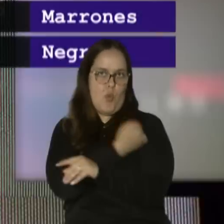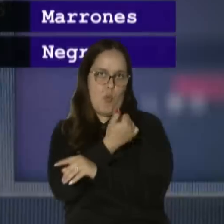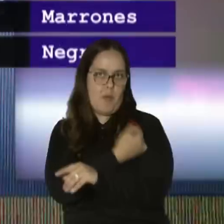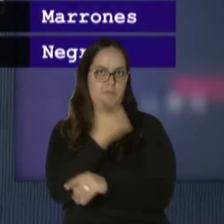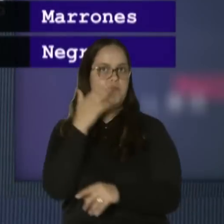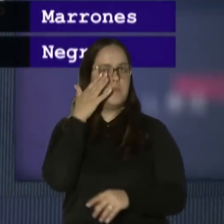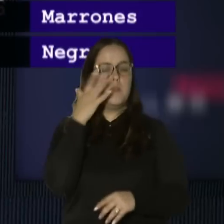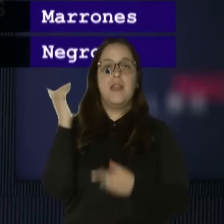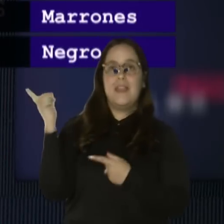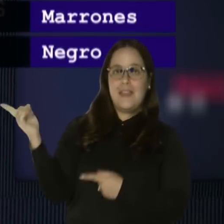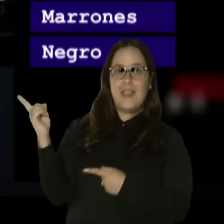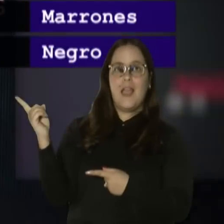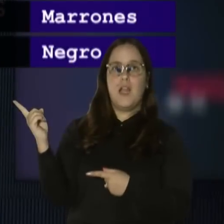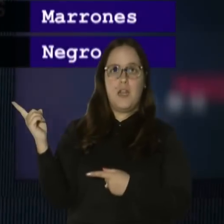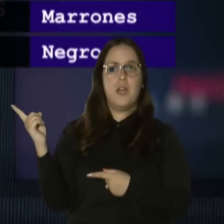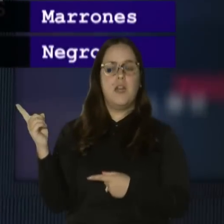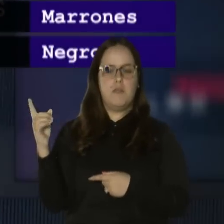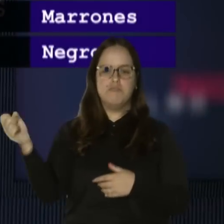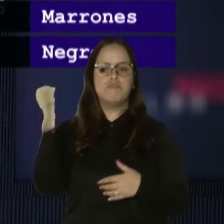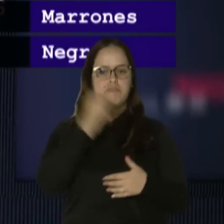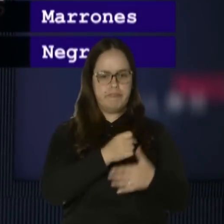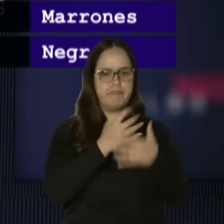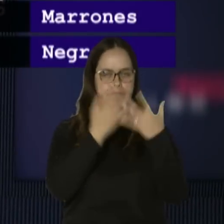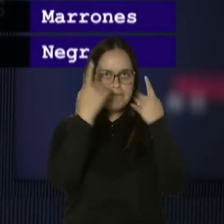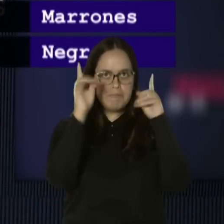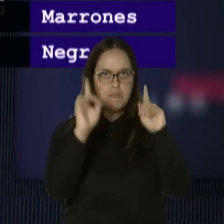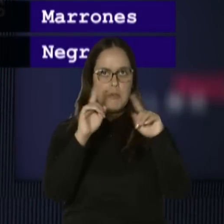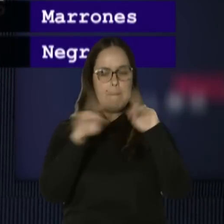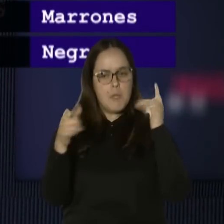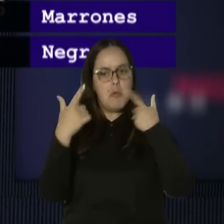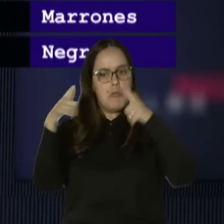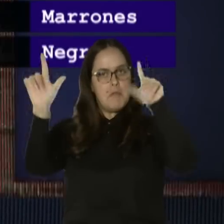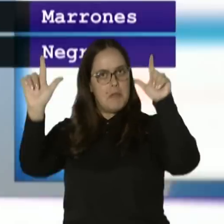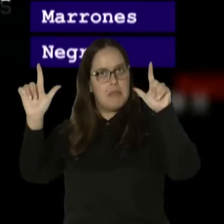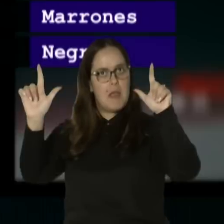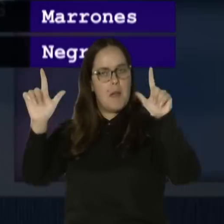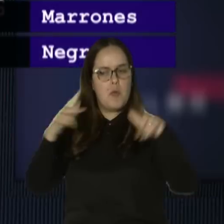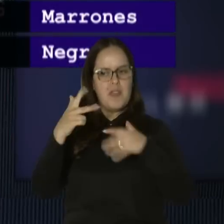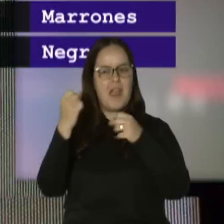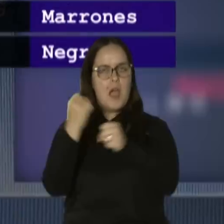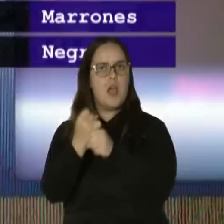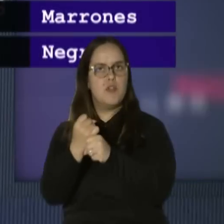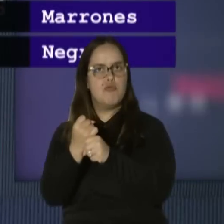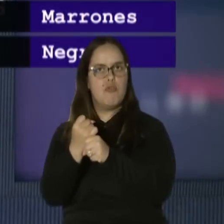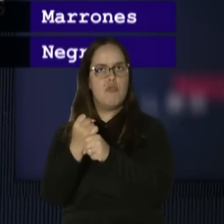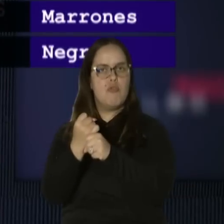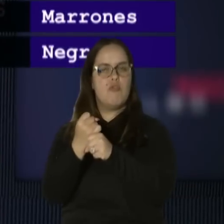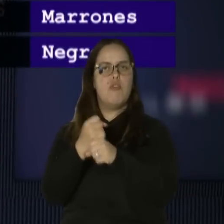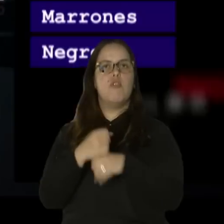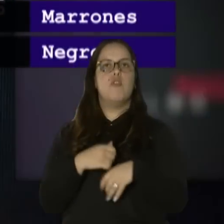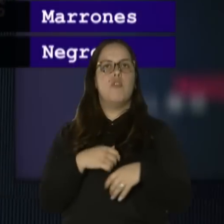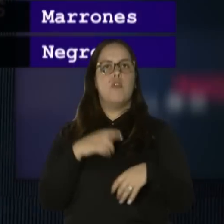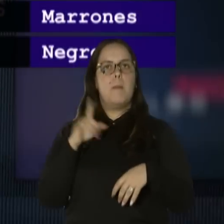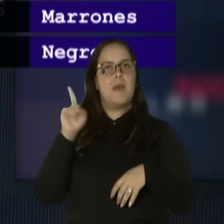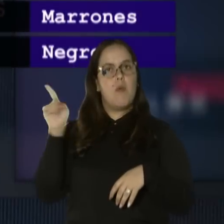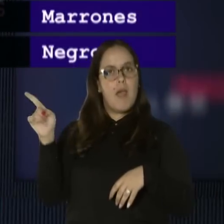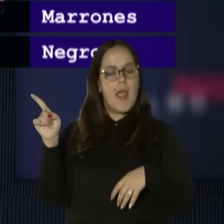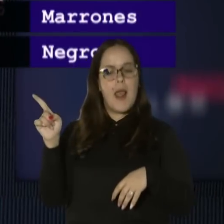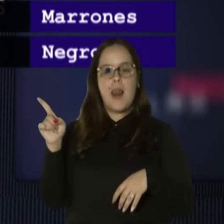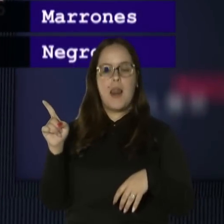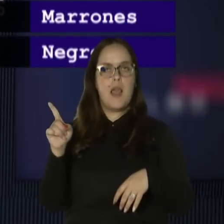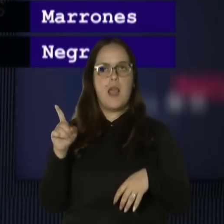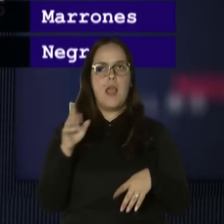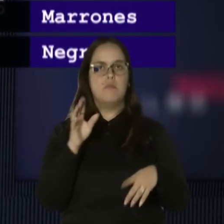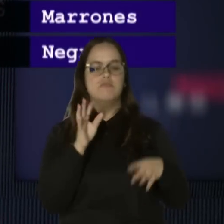este individuo cumplió, pero fue puesto en libertad condicional por tres años. Este hombre no se presentó